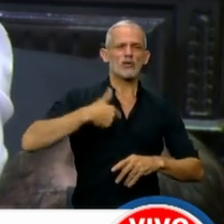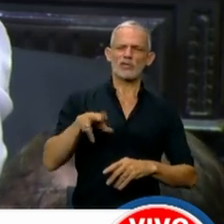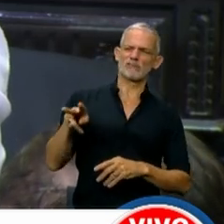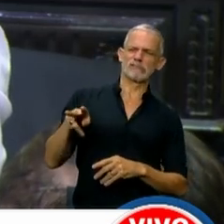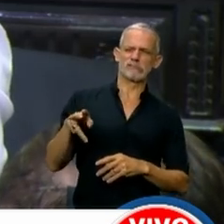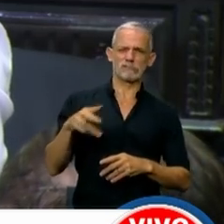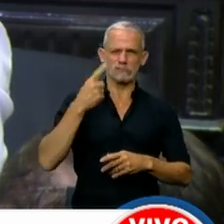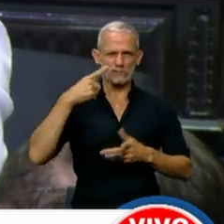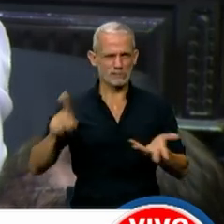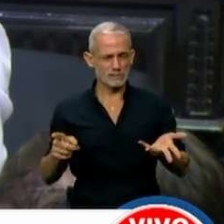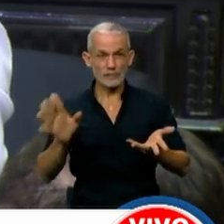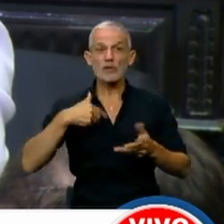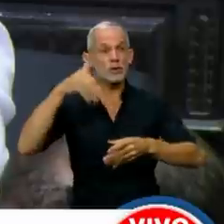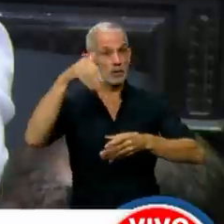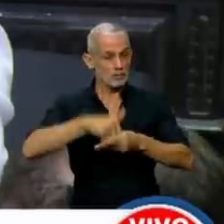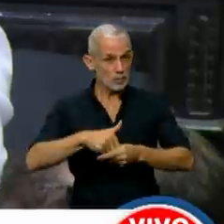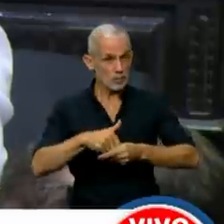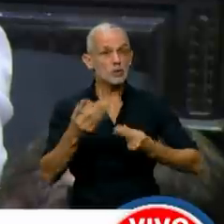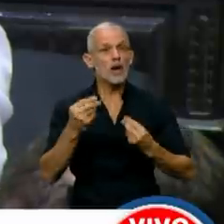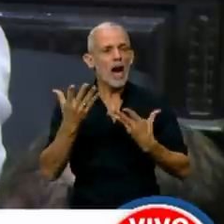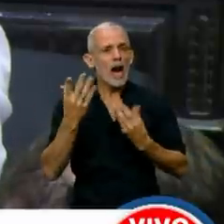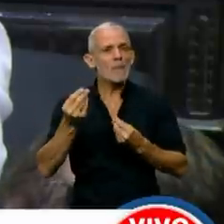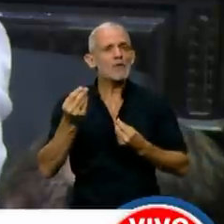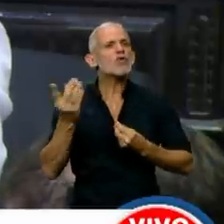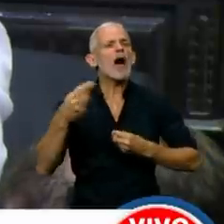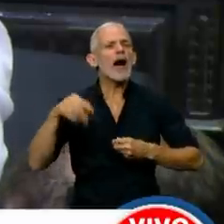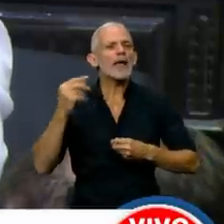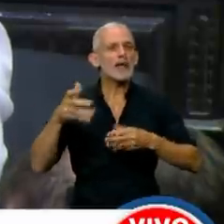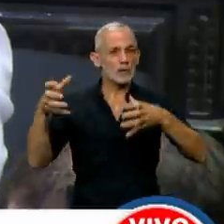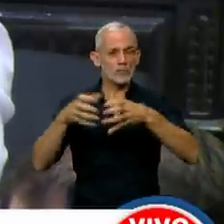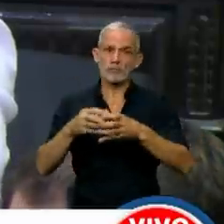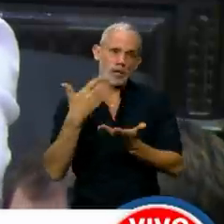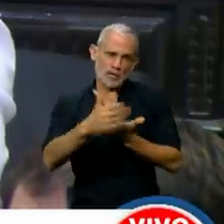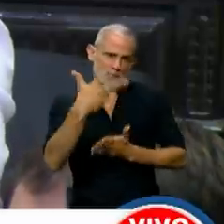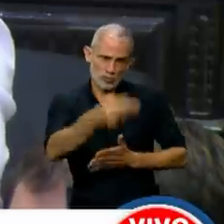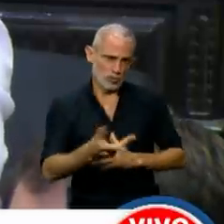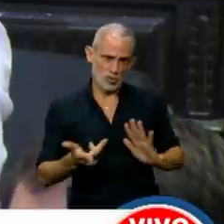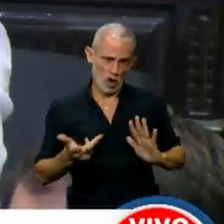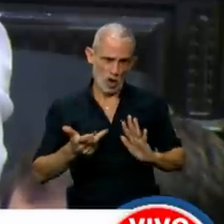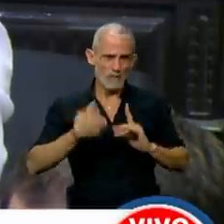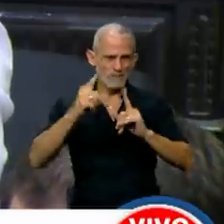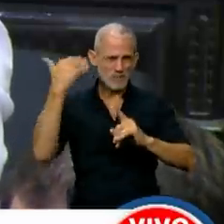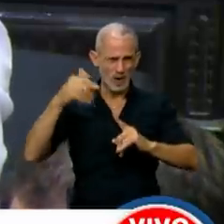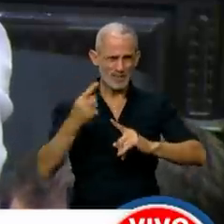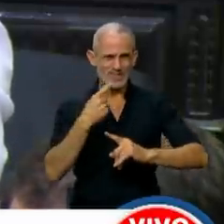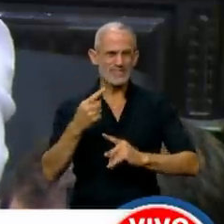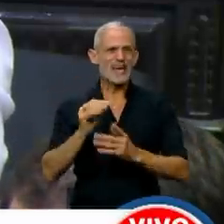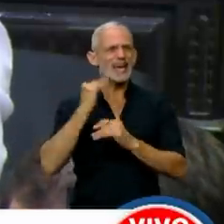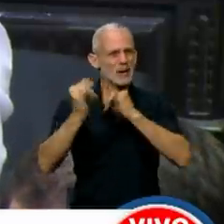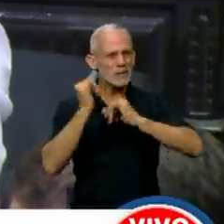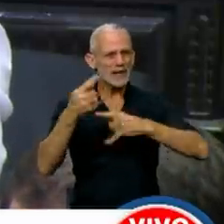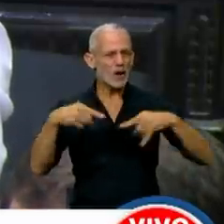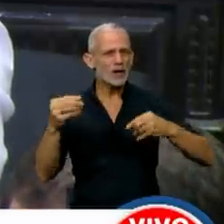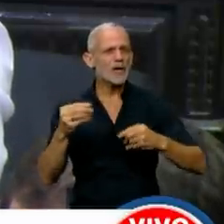ratificar mi voluntad de apoyar el dictamen de rechazo como decían decía que explicaron